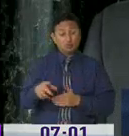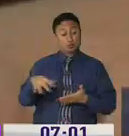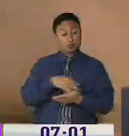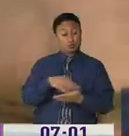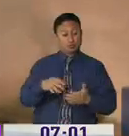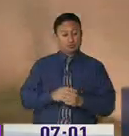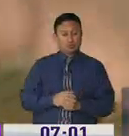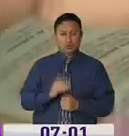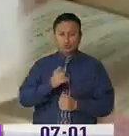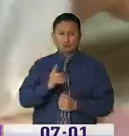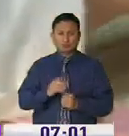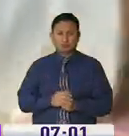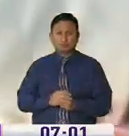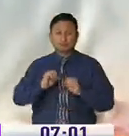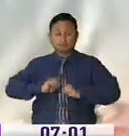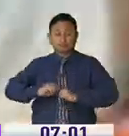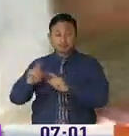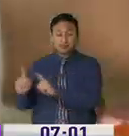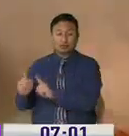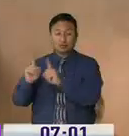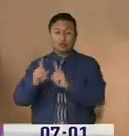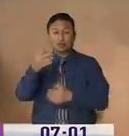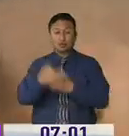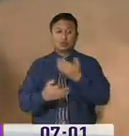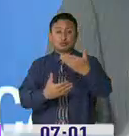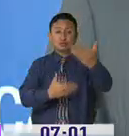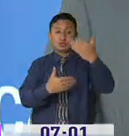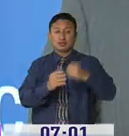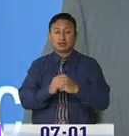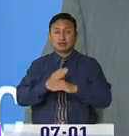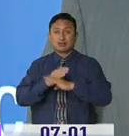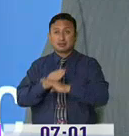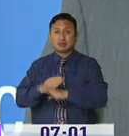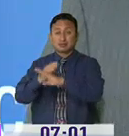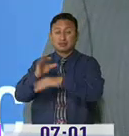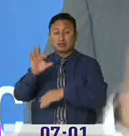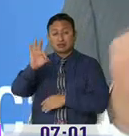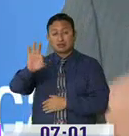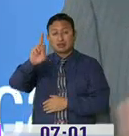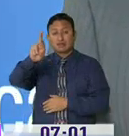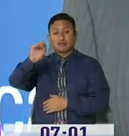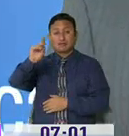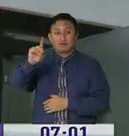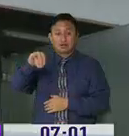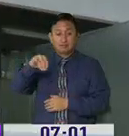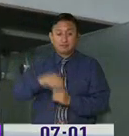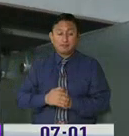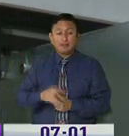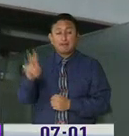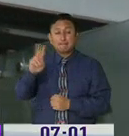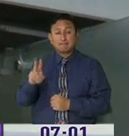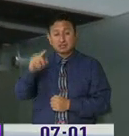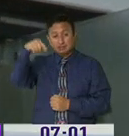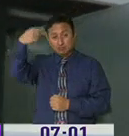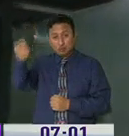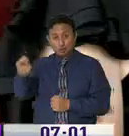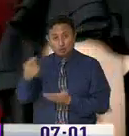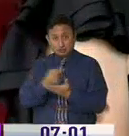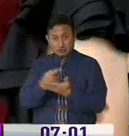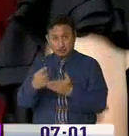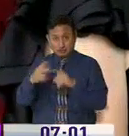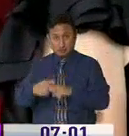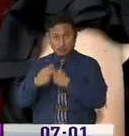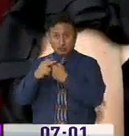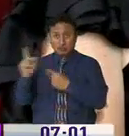comparecencias en el proceso de juicio político al defensor Freddy Carrión iniciarán el viernes de la próxima semana, informó